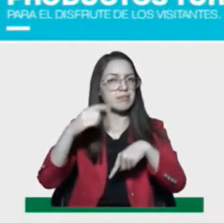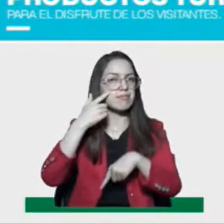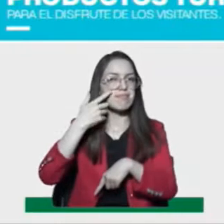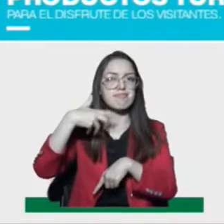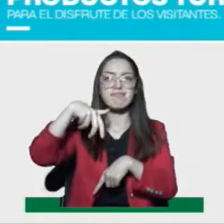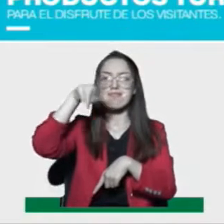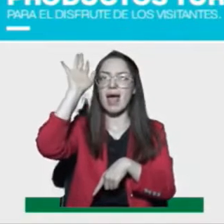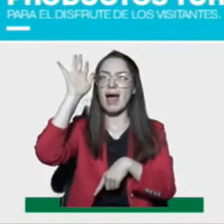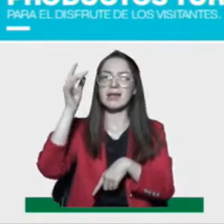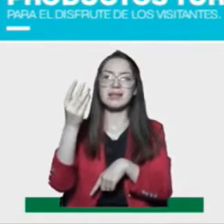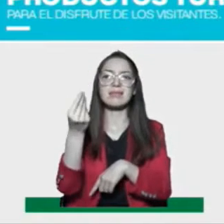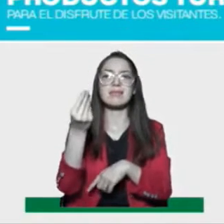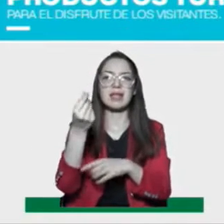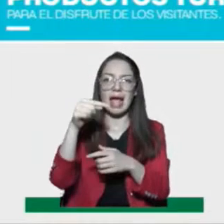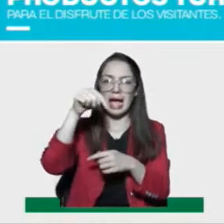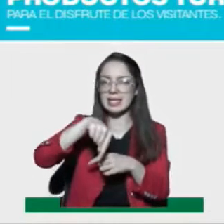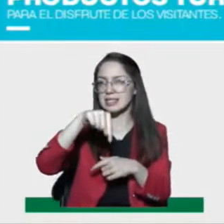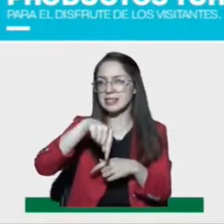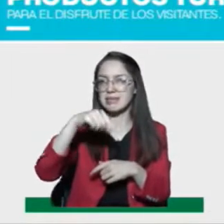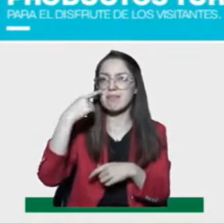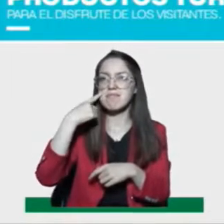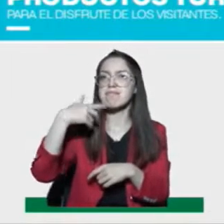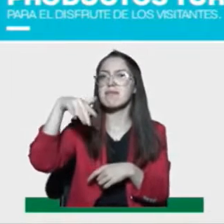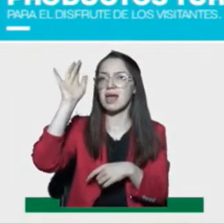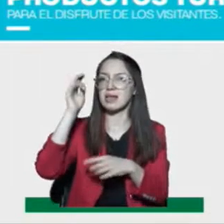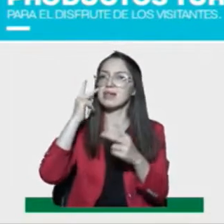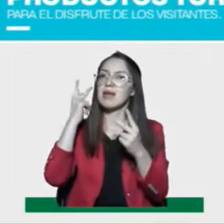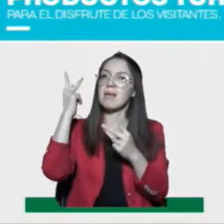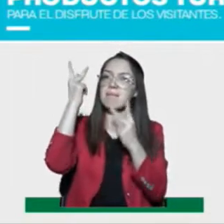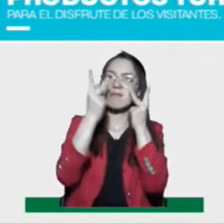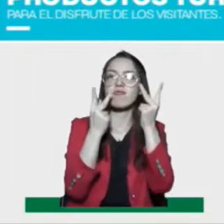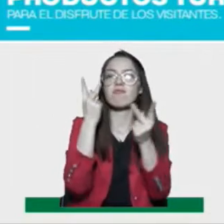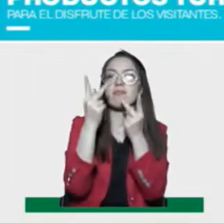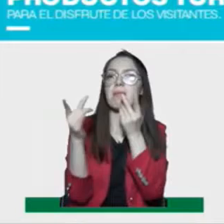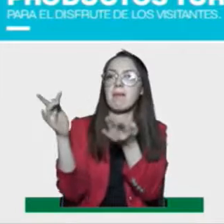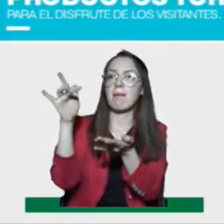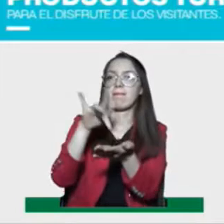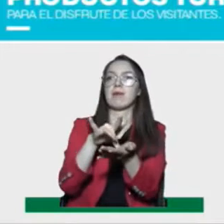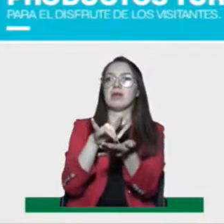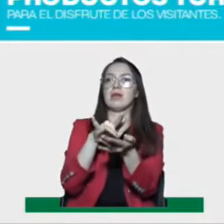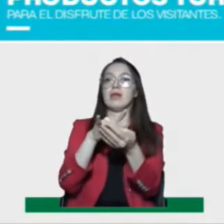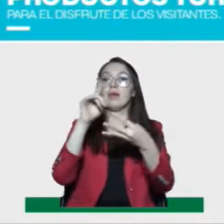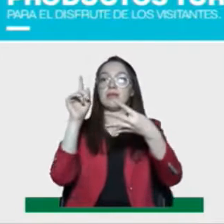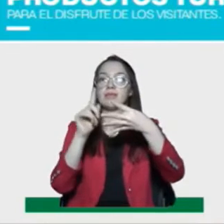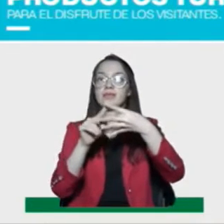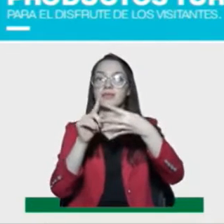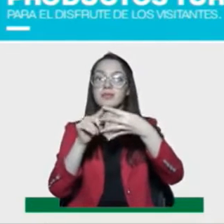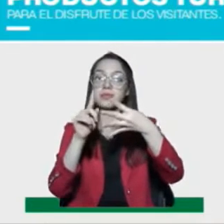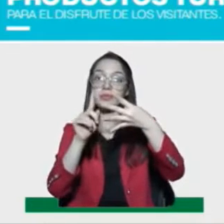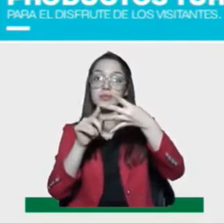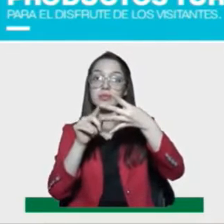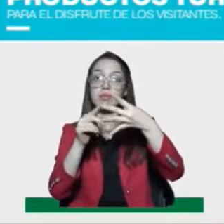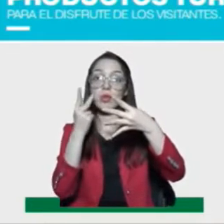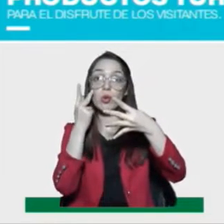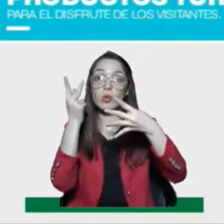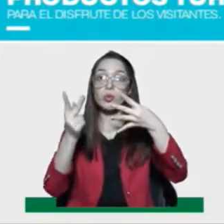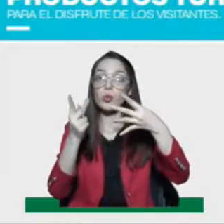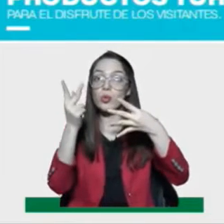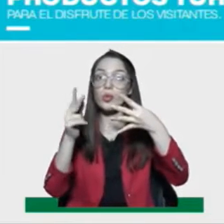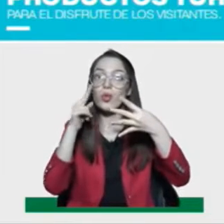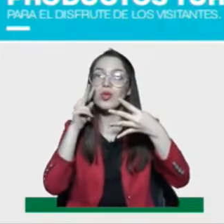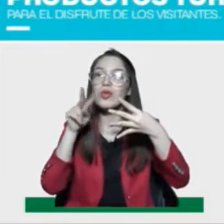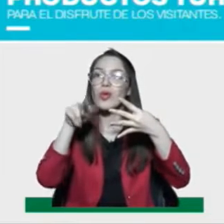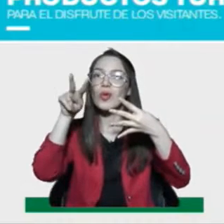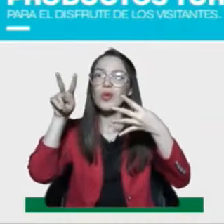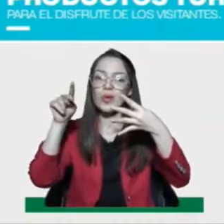caja registradora dentro de la cadena turística de nuestra ciudad. Ofertas de turismo de naturaleza por la importancia que tenemos